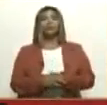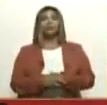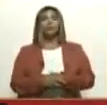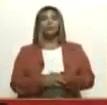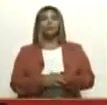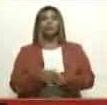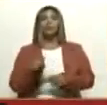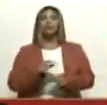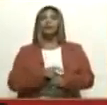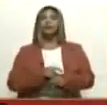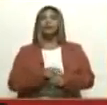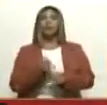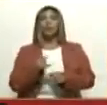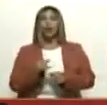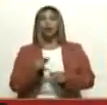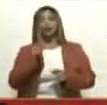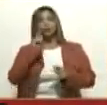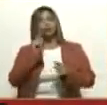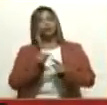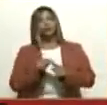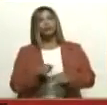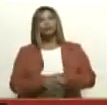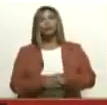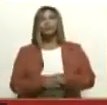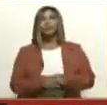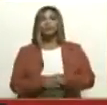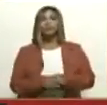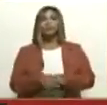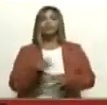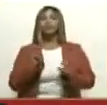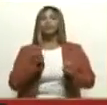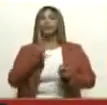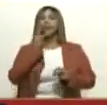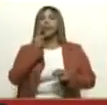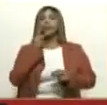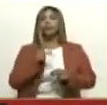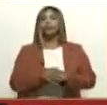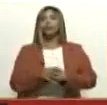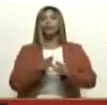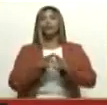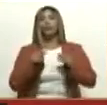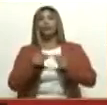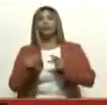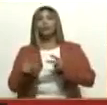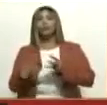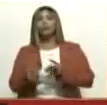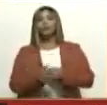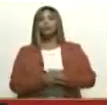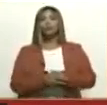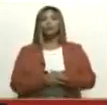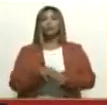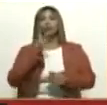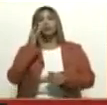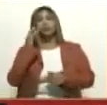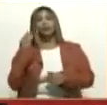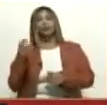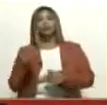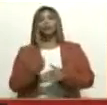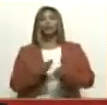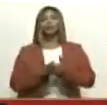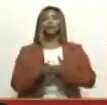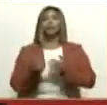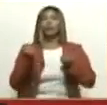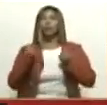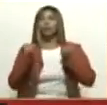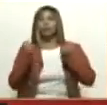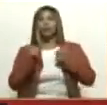En este tiempo tienen una función y esencialmente una función política. Desde todos los ámbitos, lo que tenga que ver con la imaginación, lo que tenga que ver con el